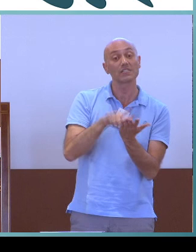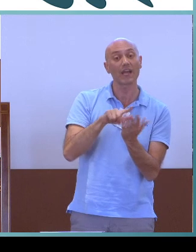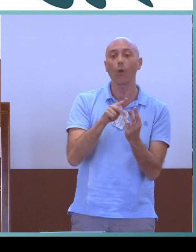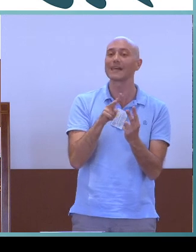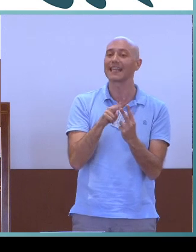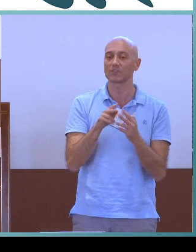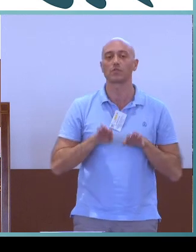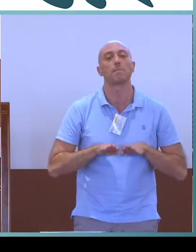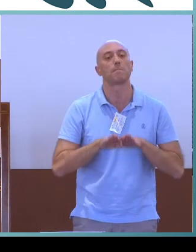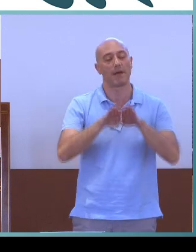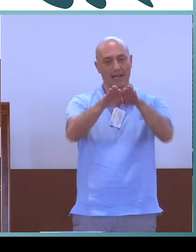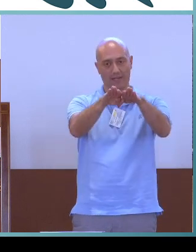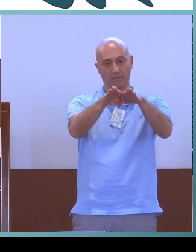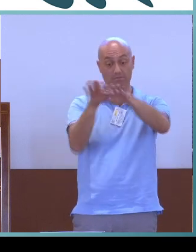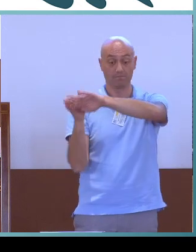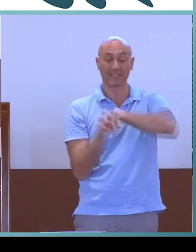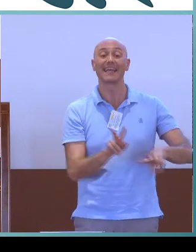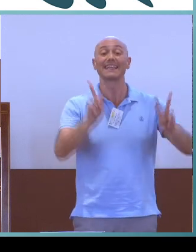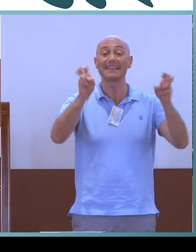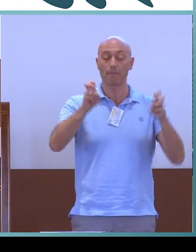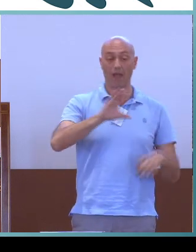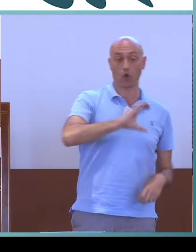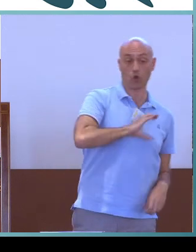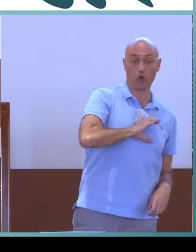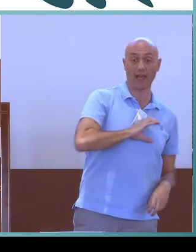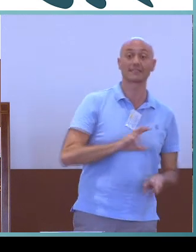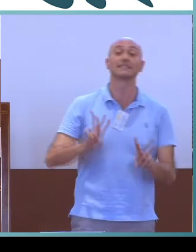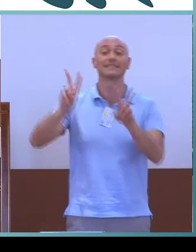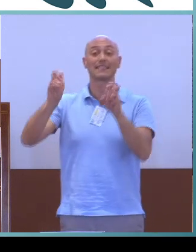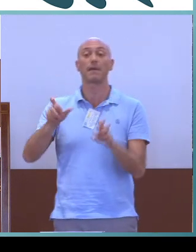codas y bilingües bimodales que han aprendido la LSA más tarde.